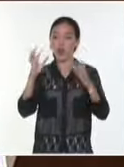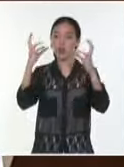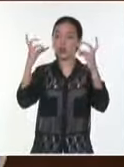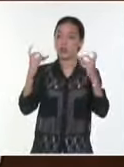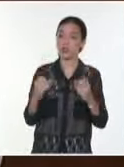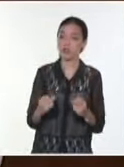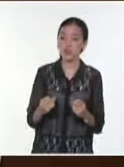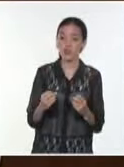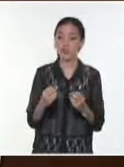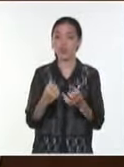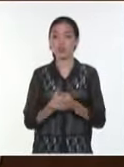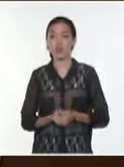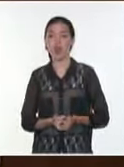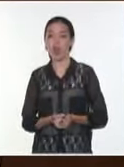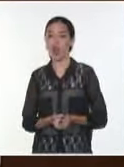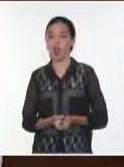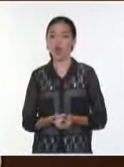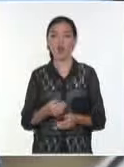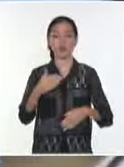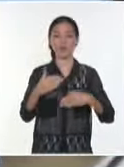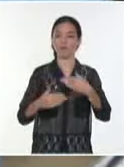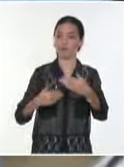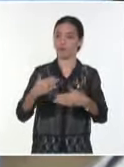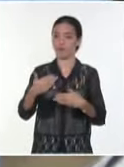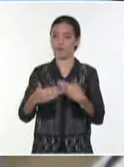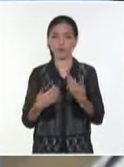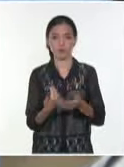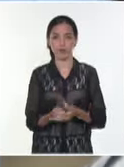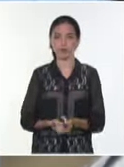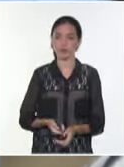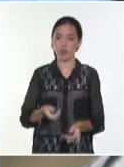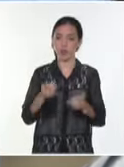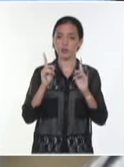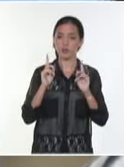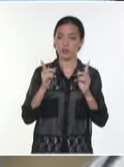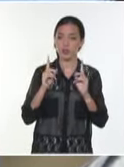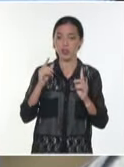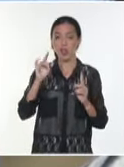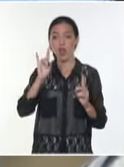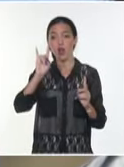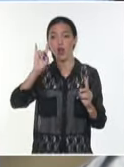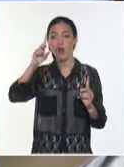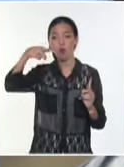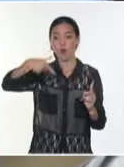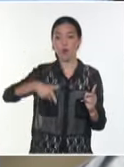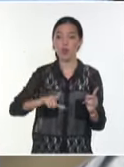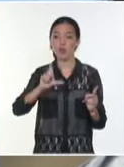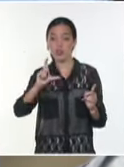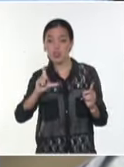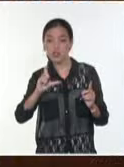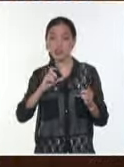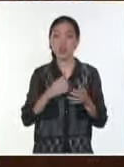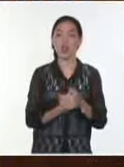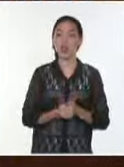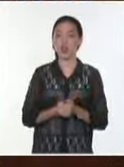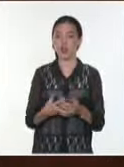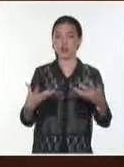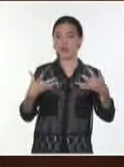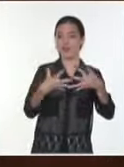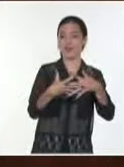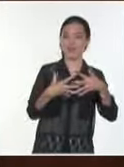las estructuras de dirección de la organización política y la UJC relacionadas con el sector. Para avanzar en la soberanía